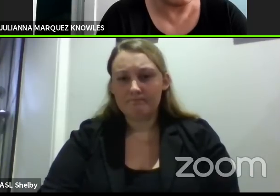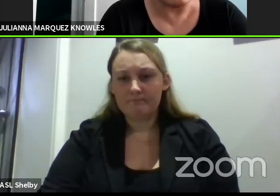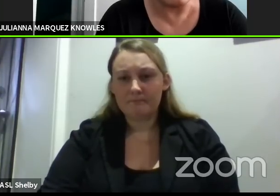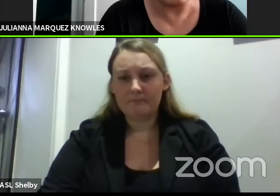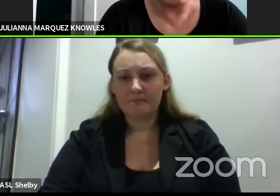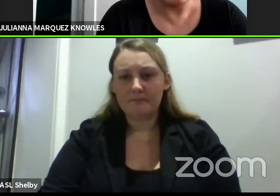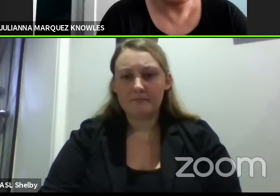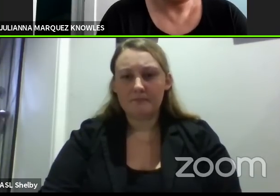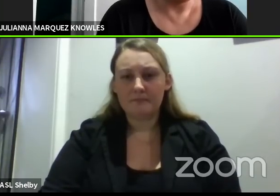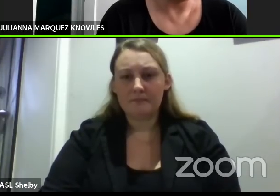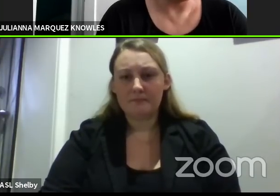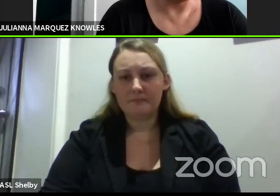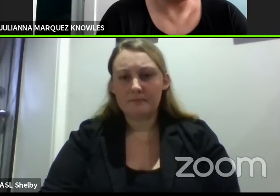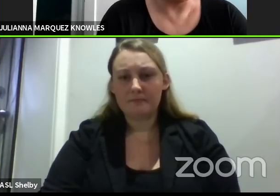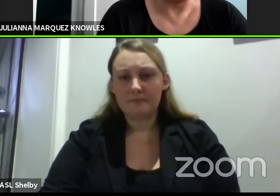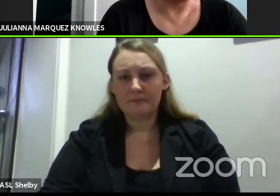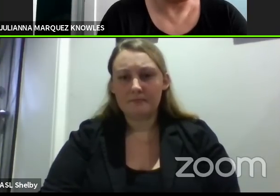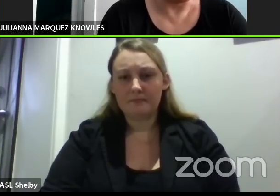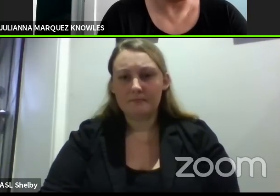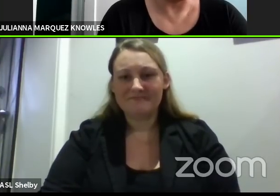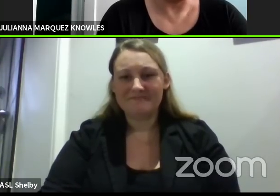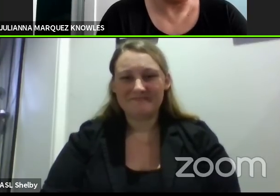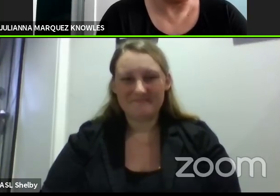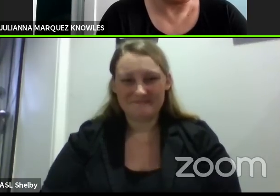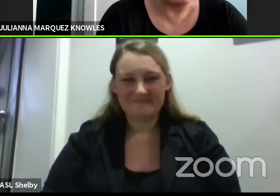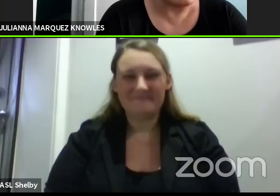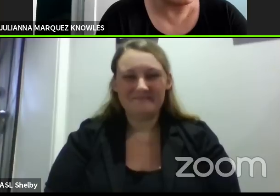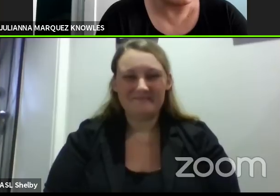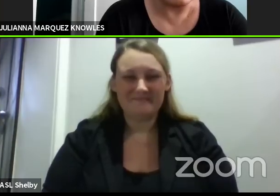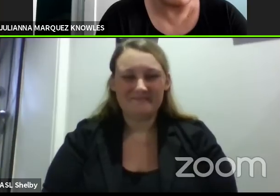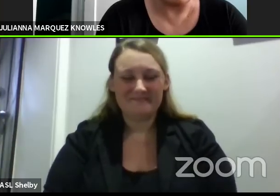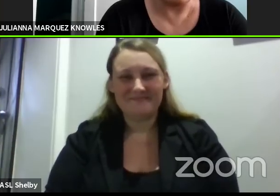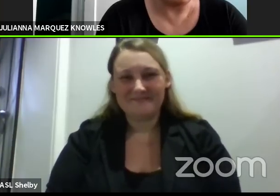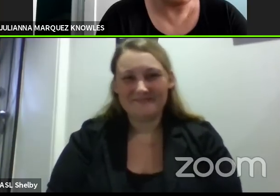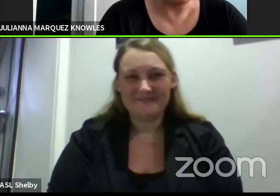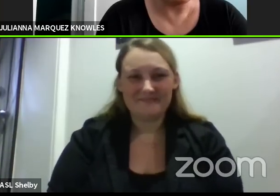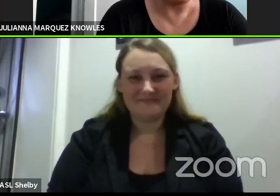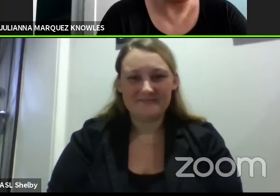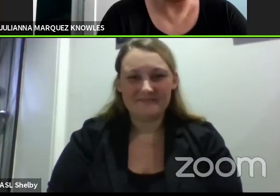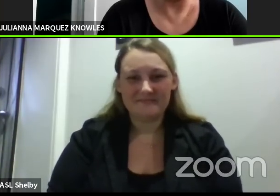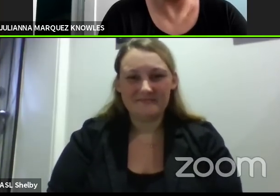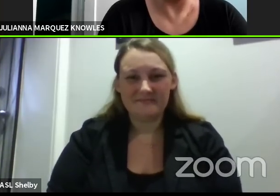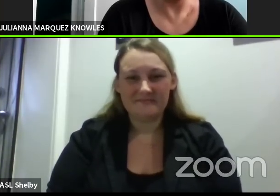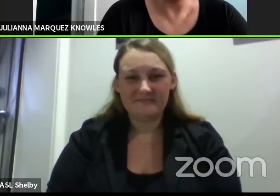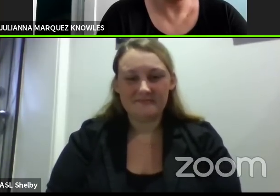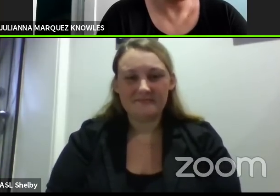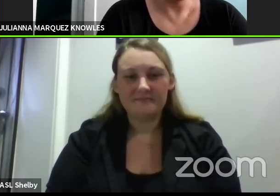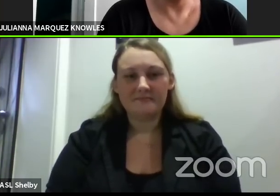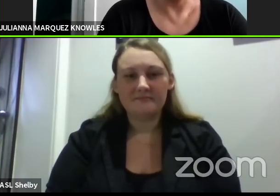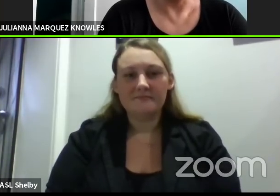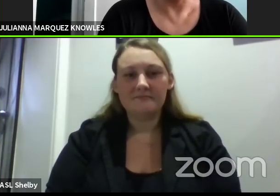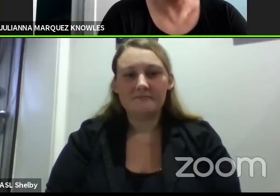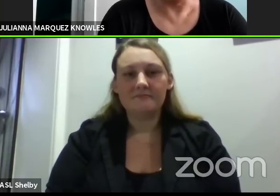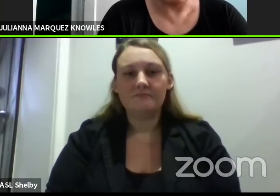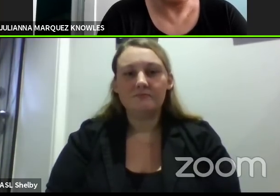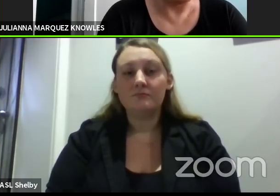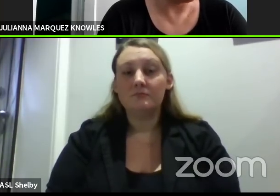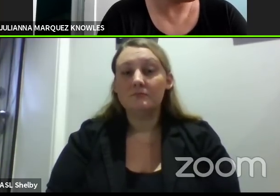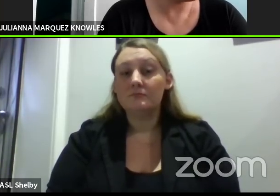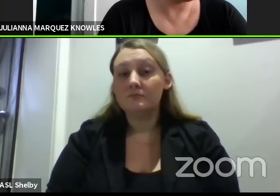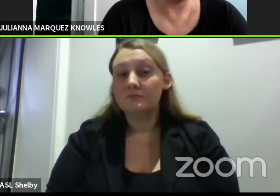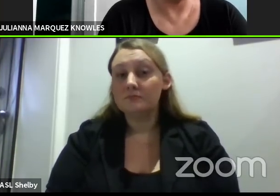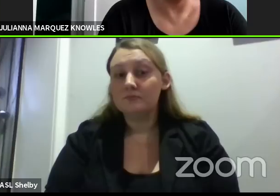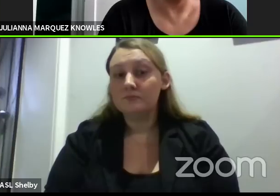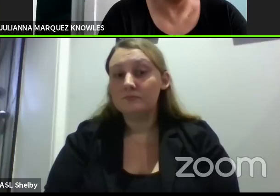del COVID-19. Estuve enferma por casi 20 días, perdí todo, no tenemos